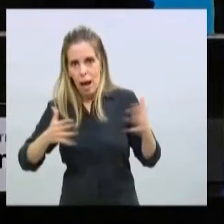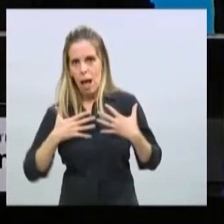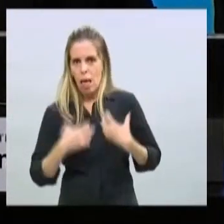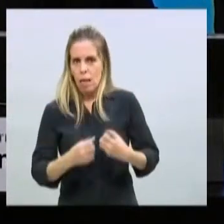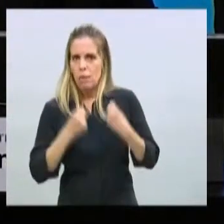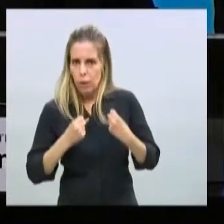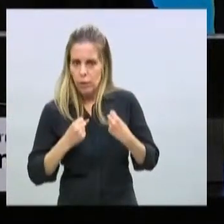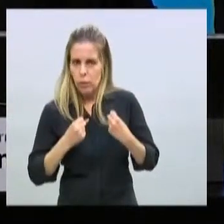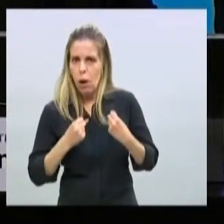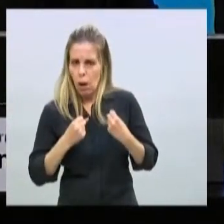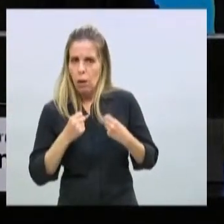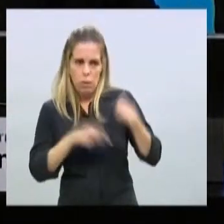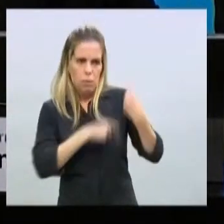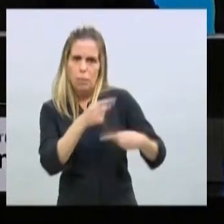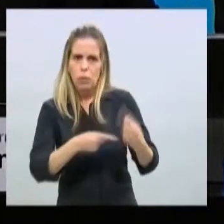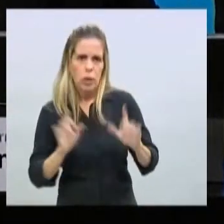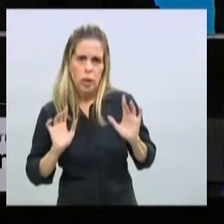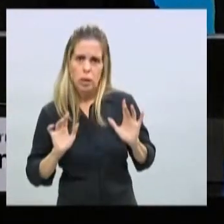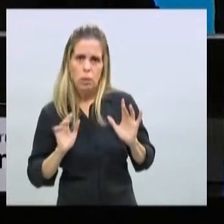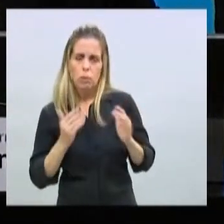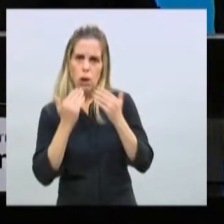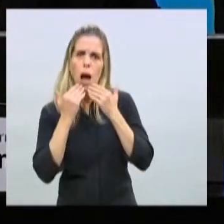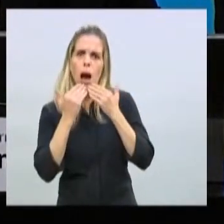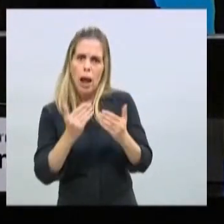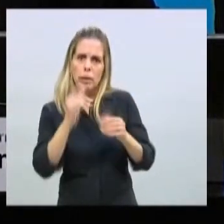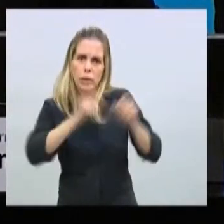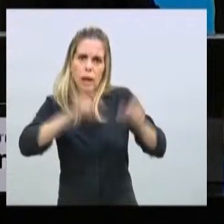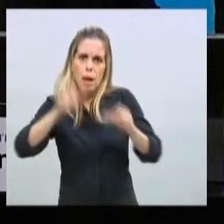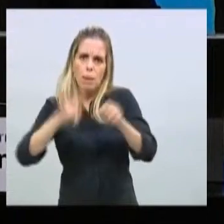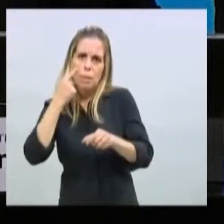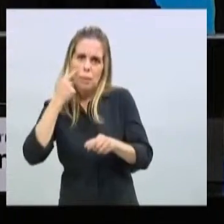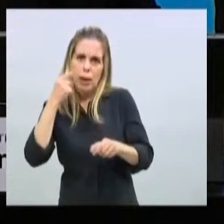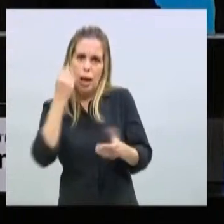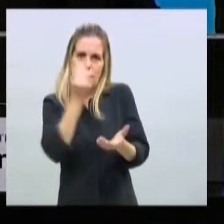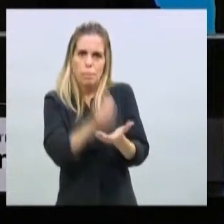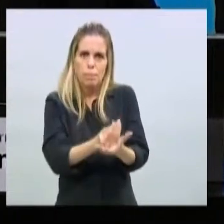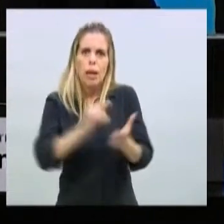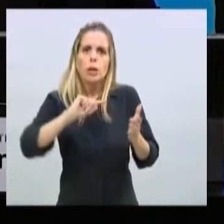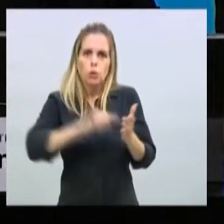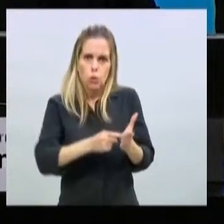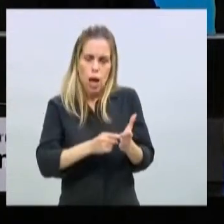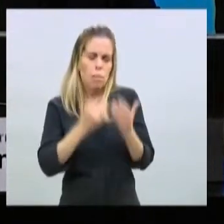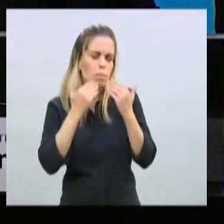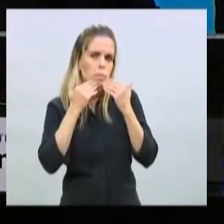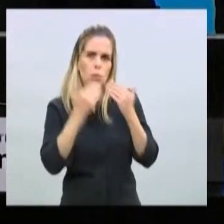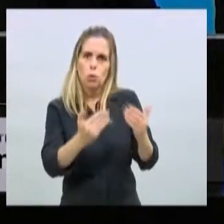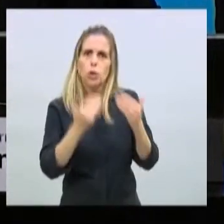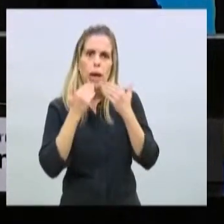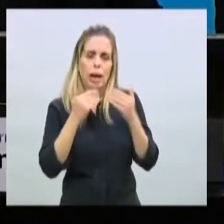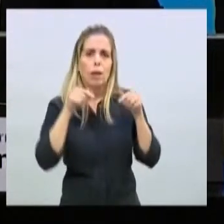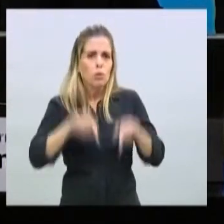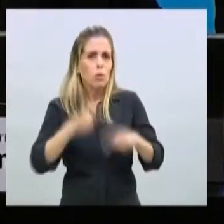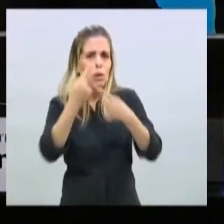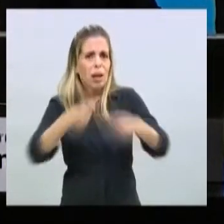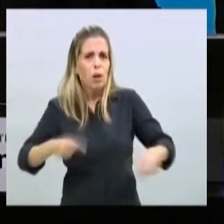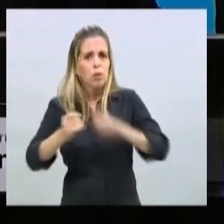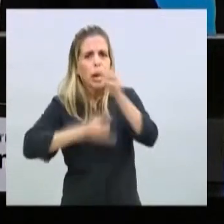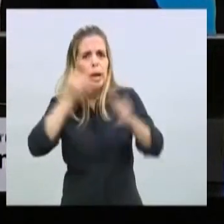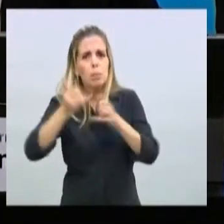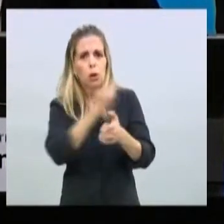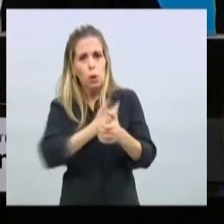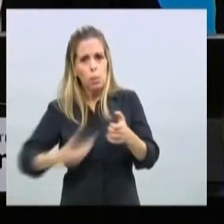yo lo valoro, agradezco muchísimo a los vecinos y vecinas de la ciudad, porque estos resultados que mostraba el presidente son producto del esfuerzo de